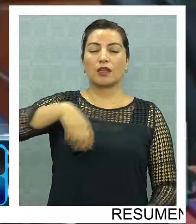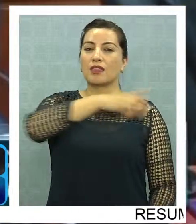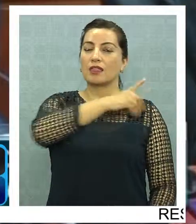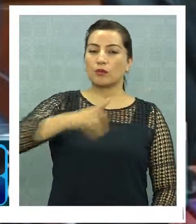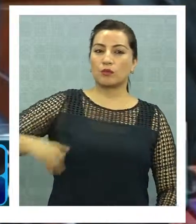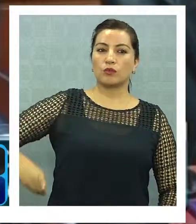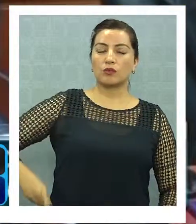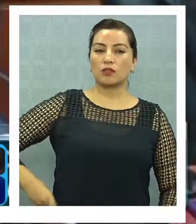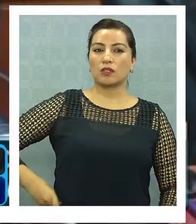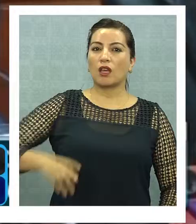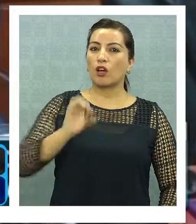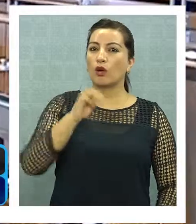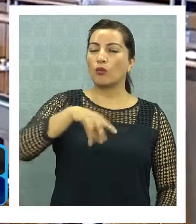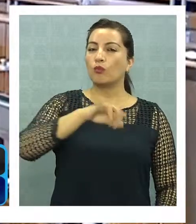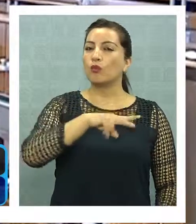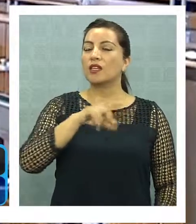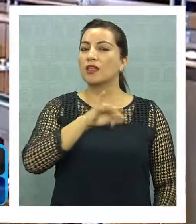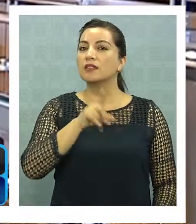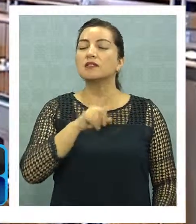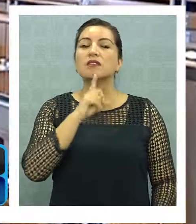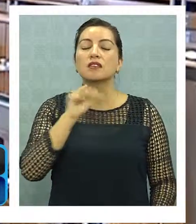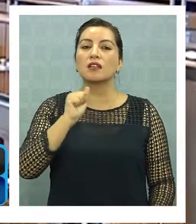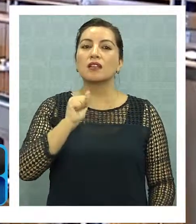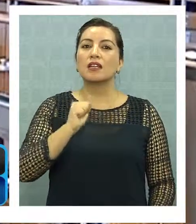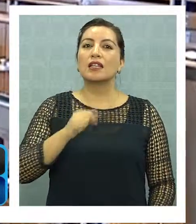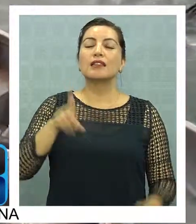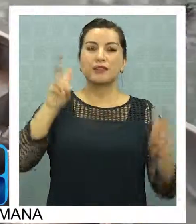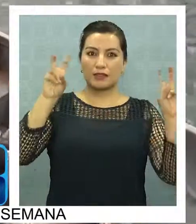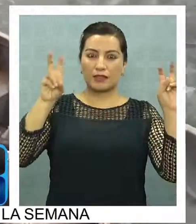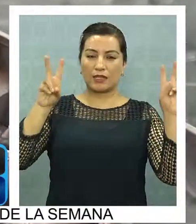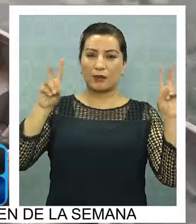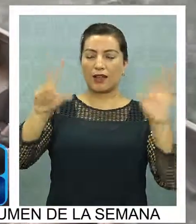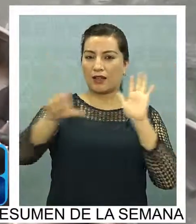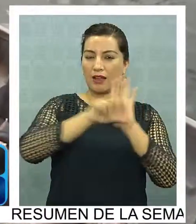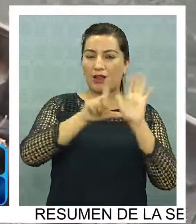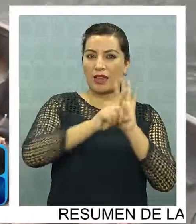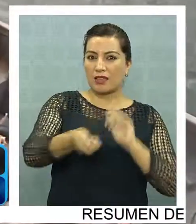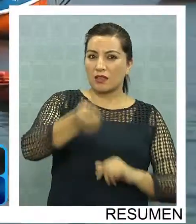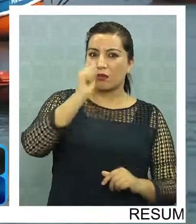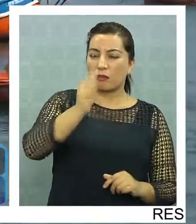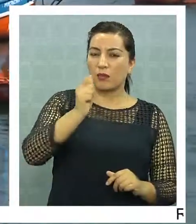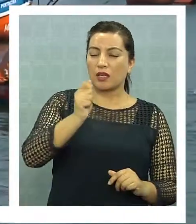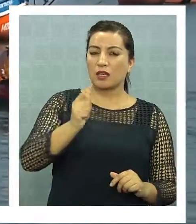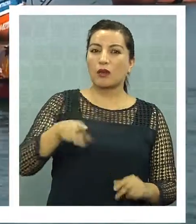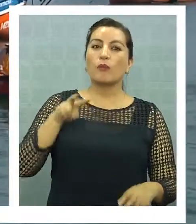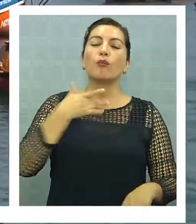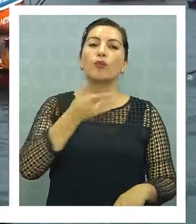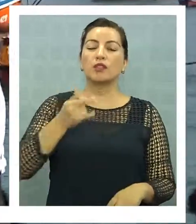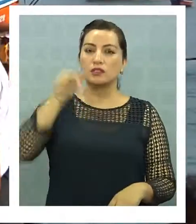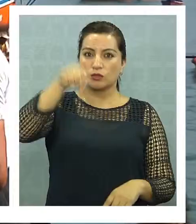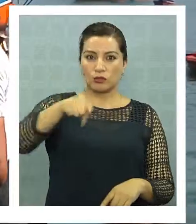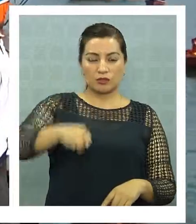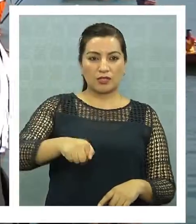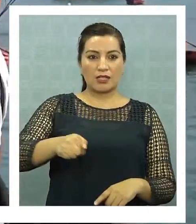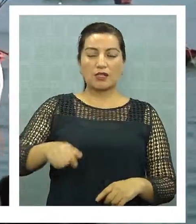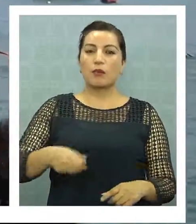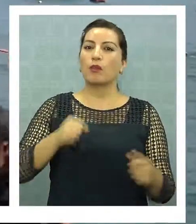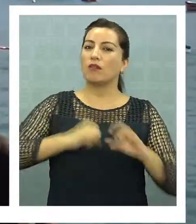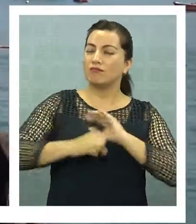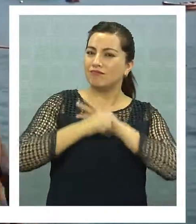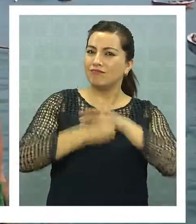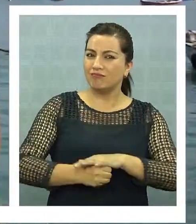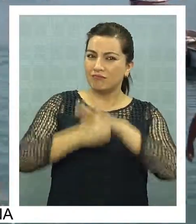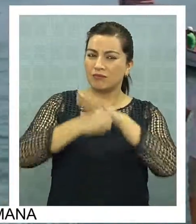comunistas tendiente a la nulidad de la ley de pesca o ley longueira, porque en su generación se habría ejercido presión